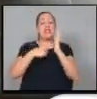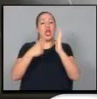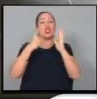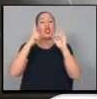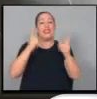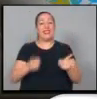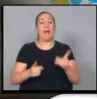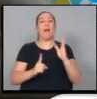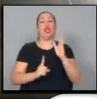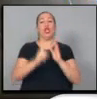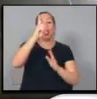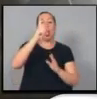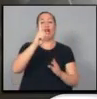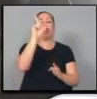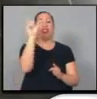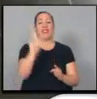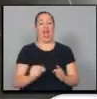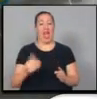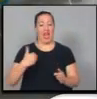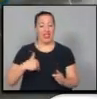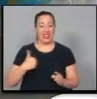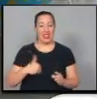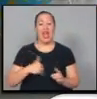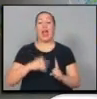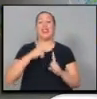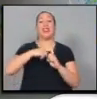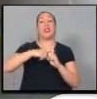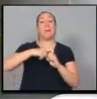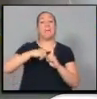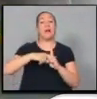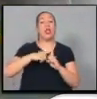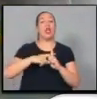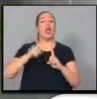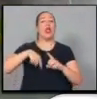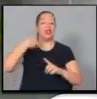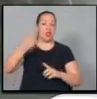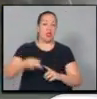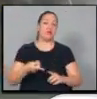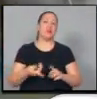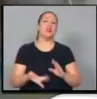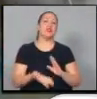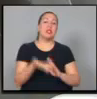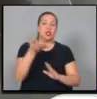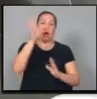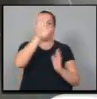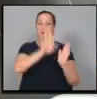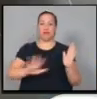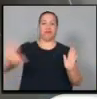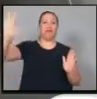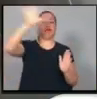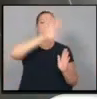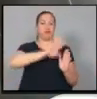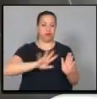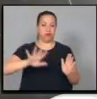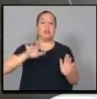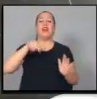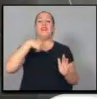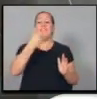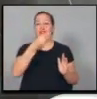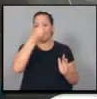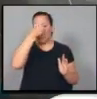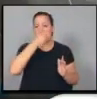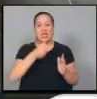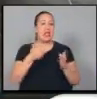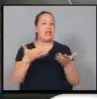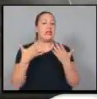parte del norte de nuestro país. Las temperaturas van a ir subiendo en la zona a medida que pasen las horas, como te decíamos, para Buenos Aires. Ya el fin de semana tenés